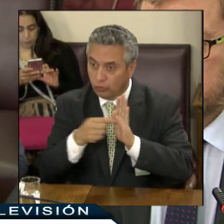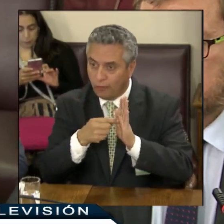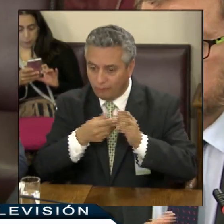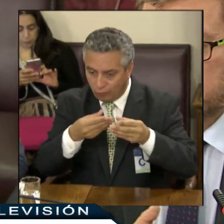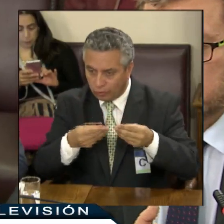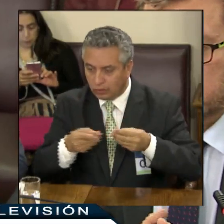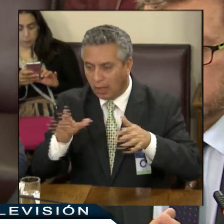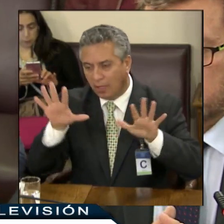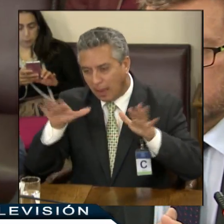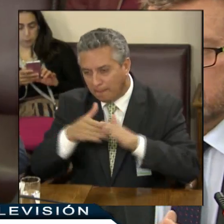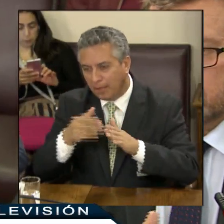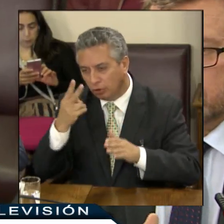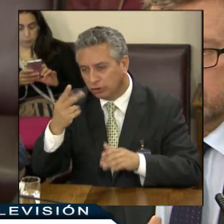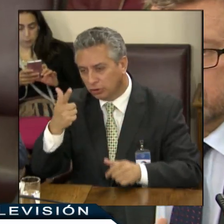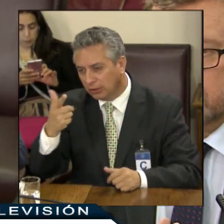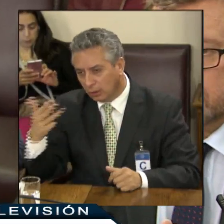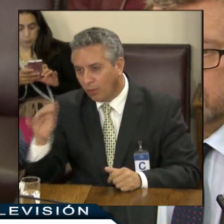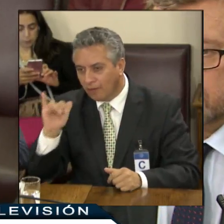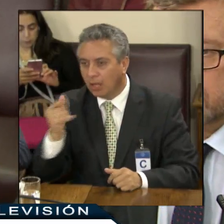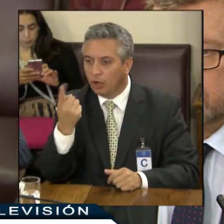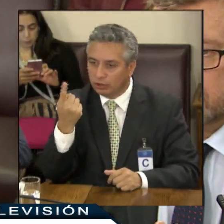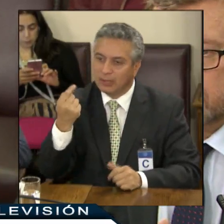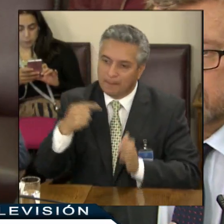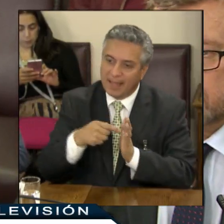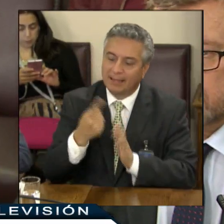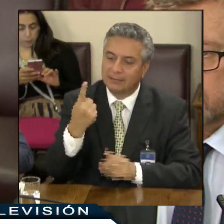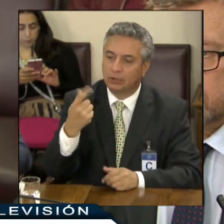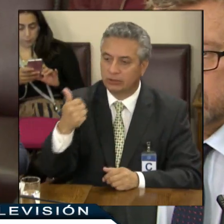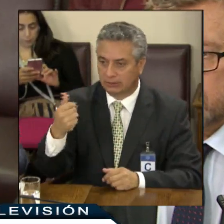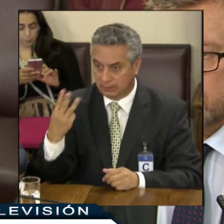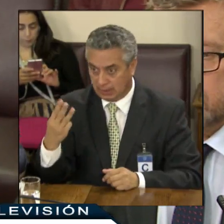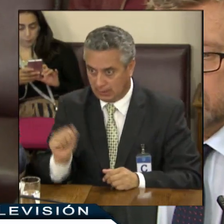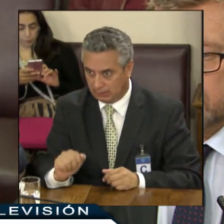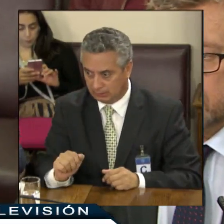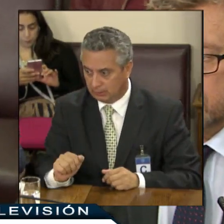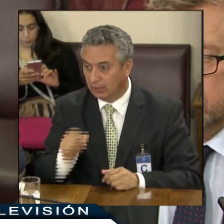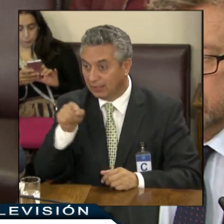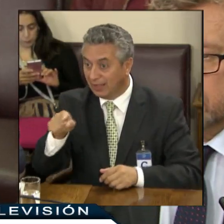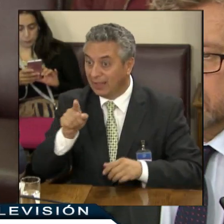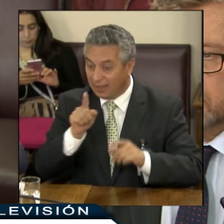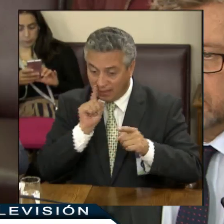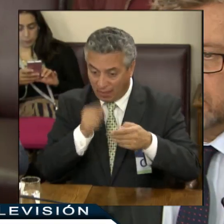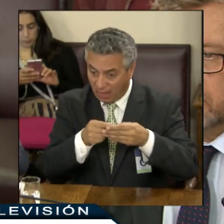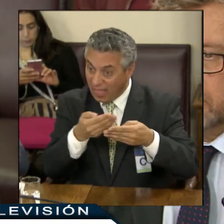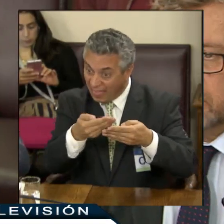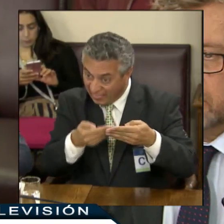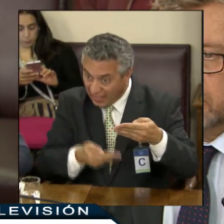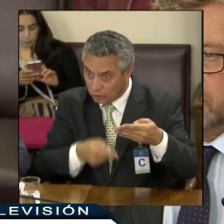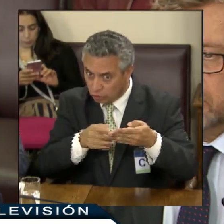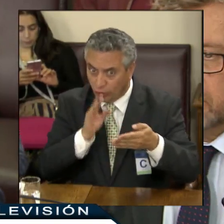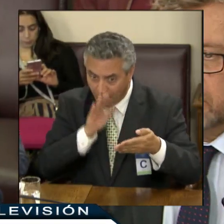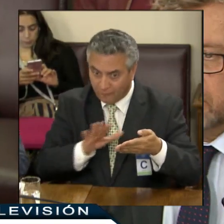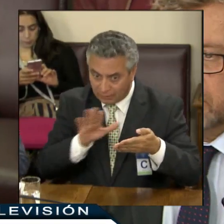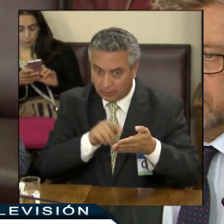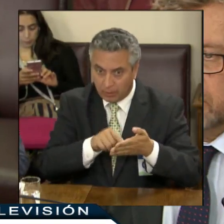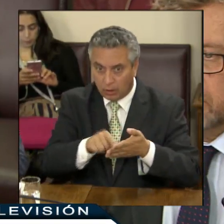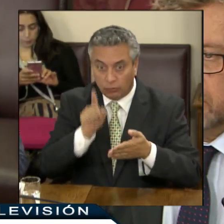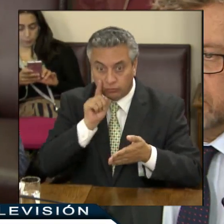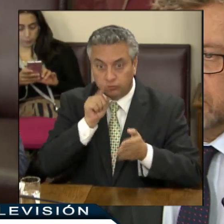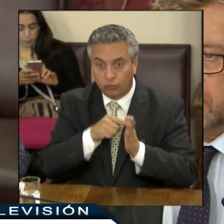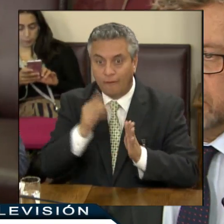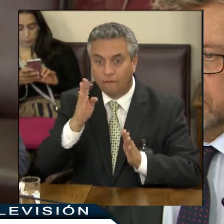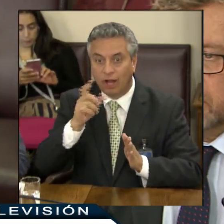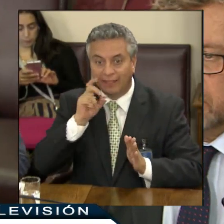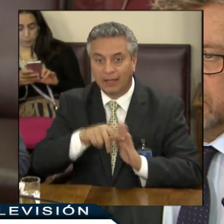refundidos 10279 y 11163 cuyo texto básicamente el contenido este